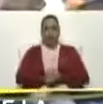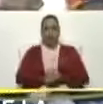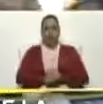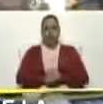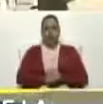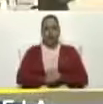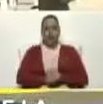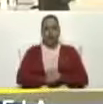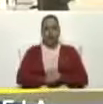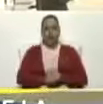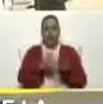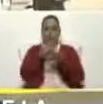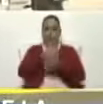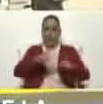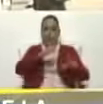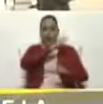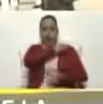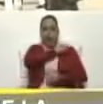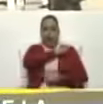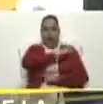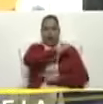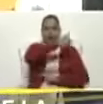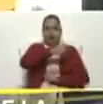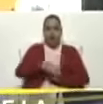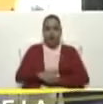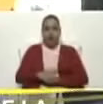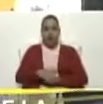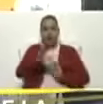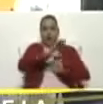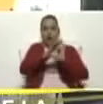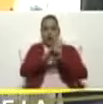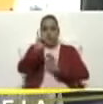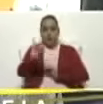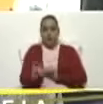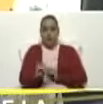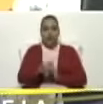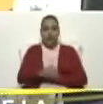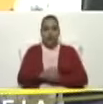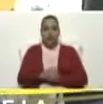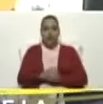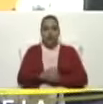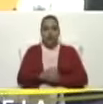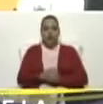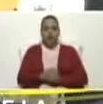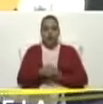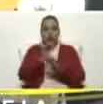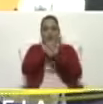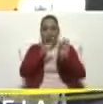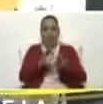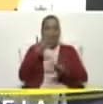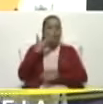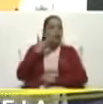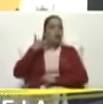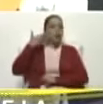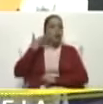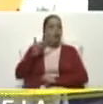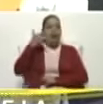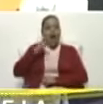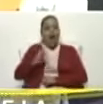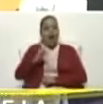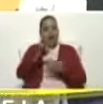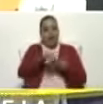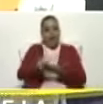como comandante en jefe constitucional, que de manera orgullosa llevo las